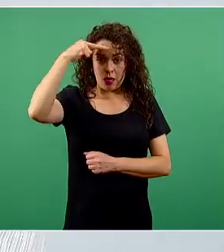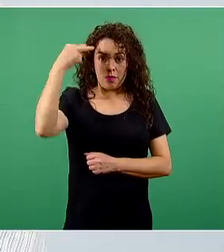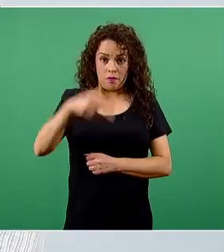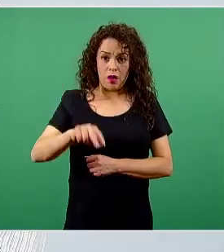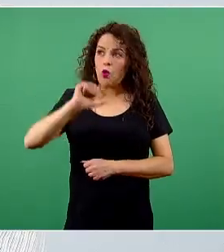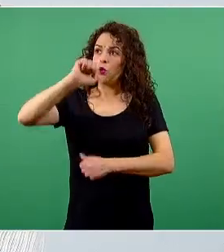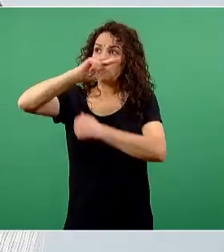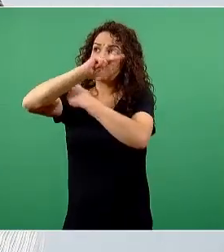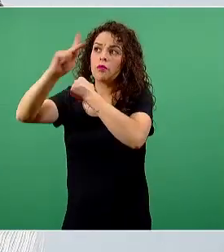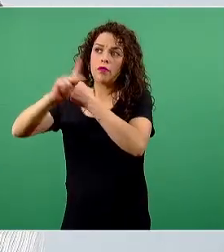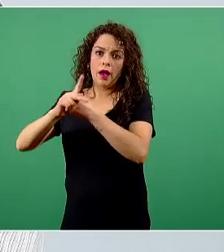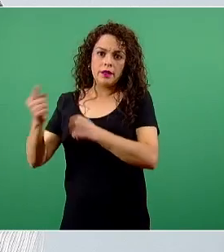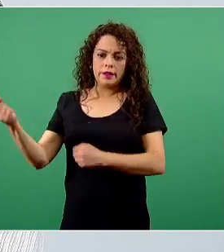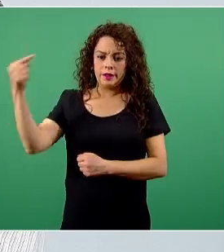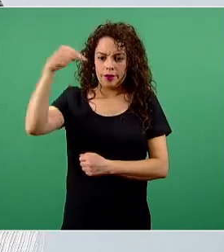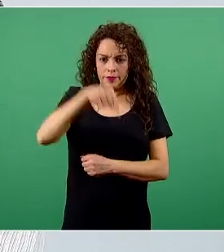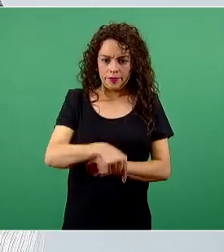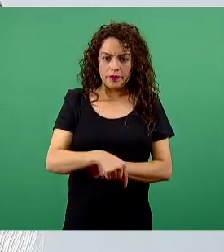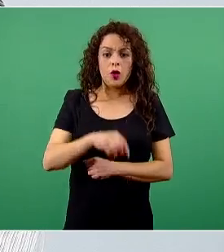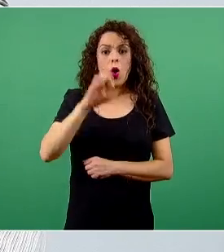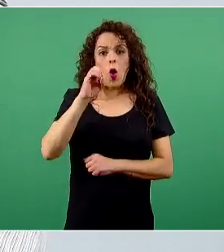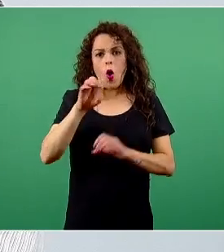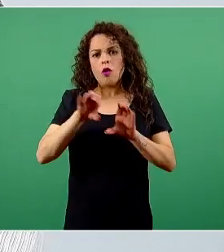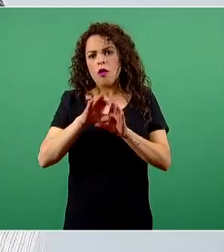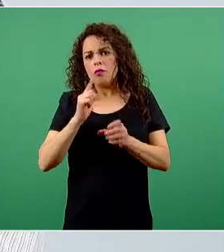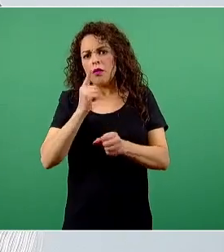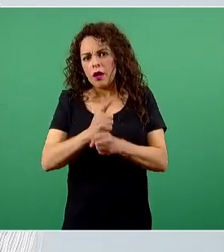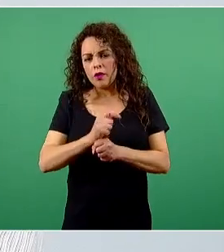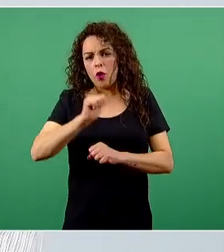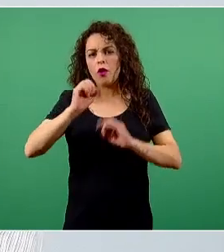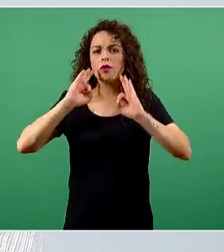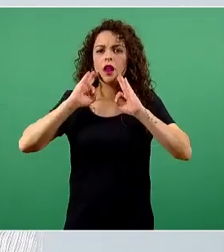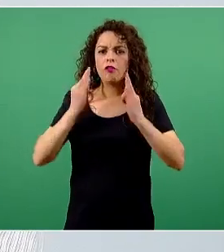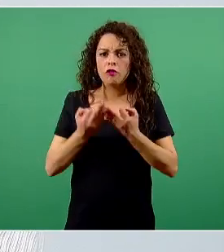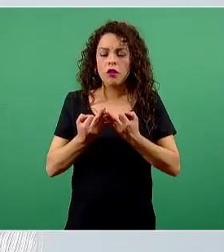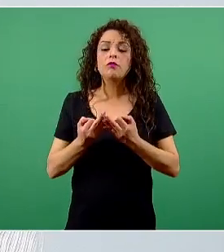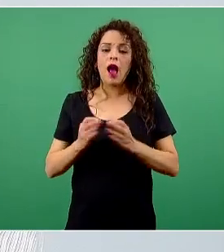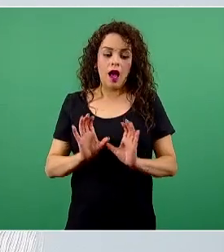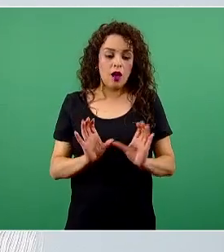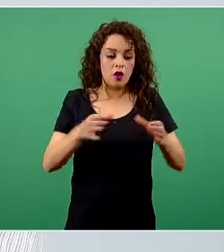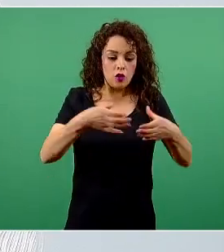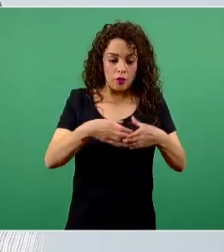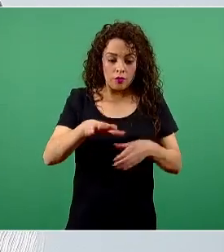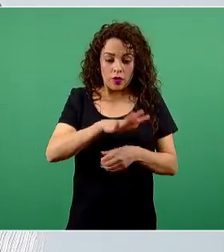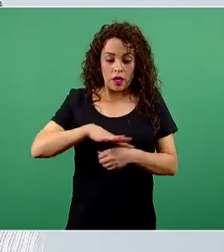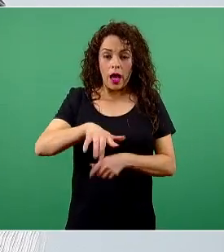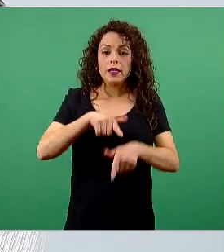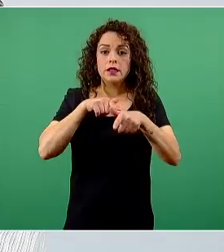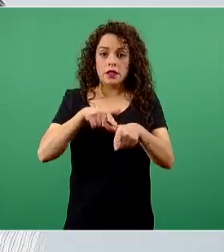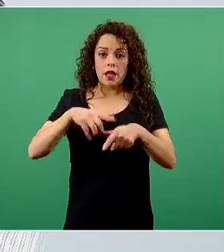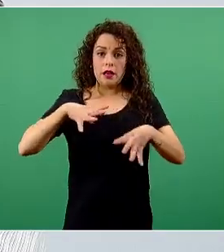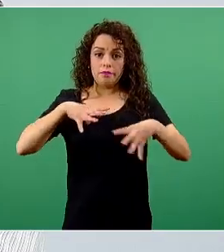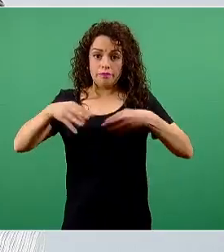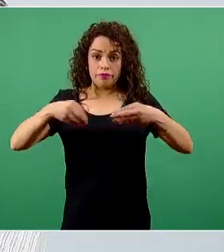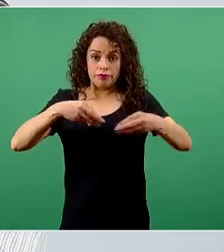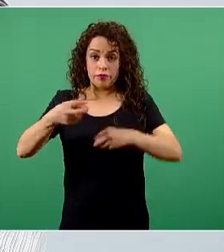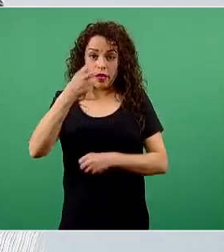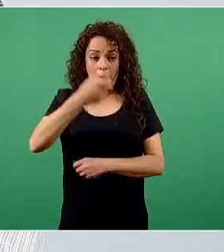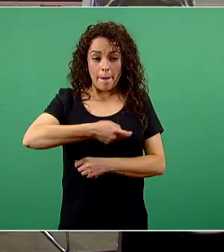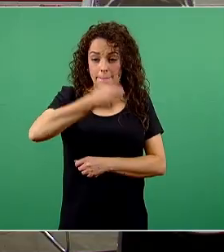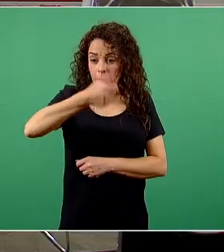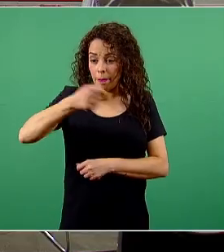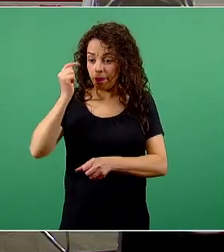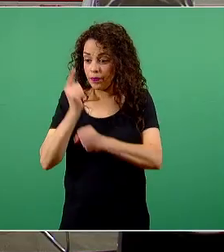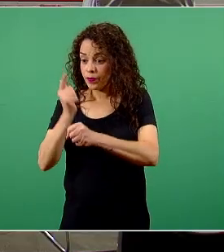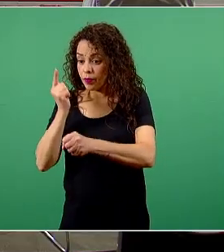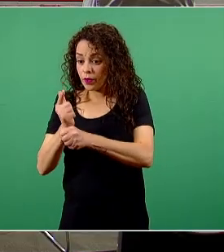determinado, o también van a ser identificadas, dado que la transmisión comunitaria se mantiene, pues los primeros casos, así como en su momento